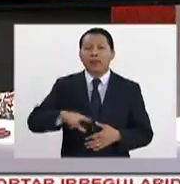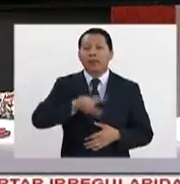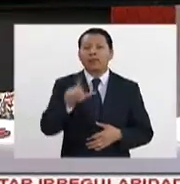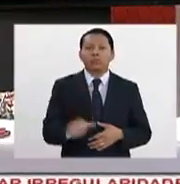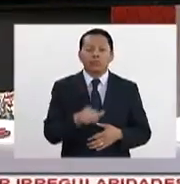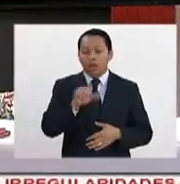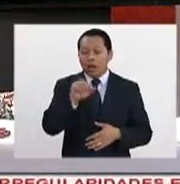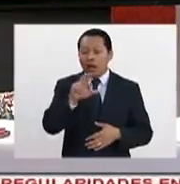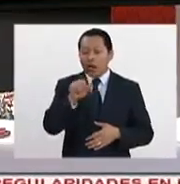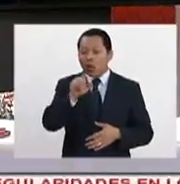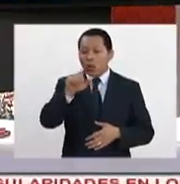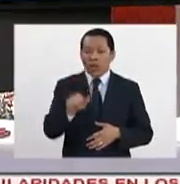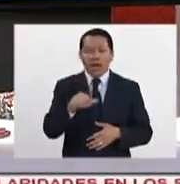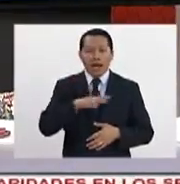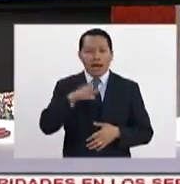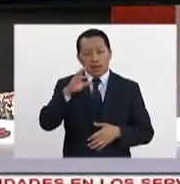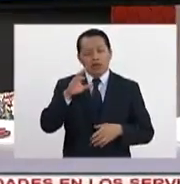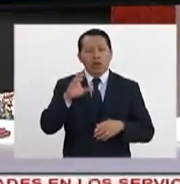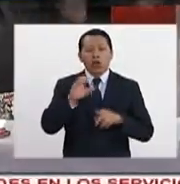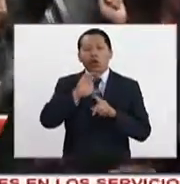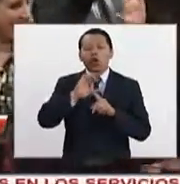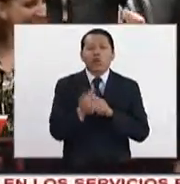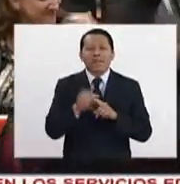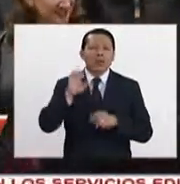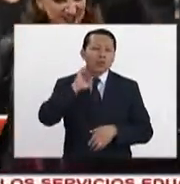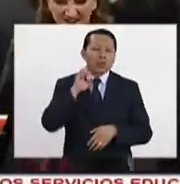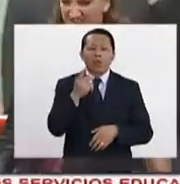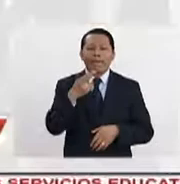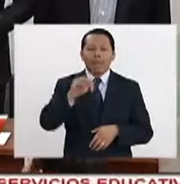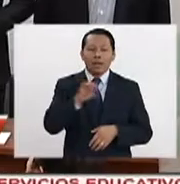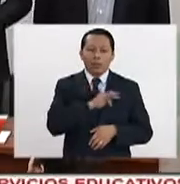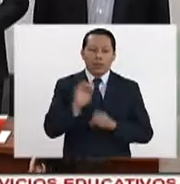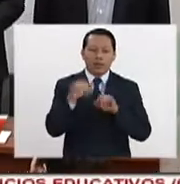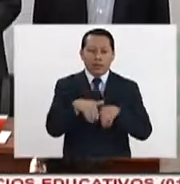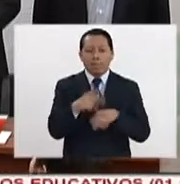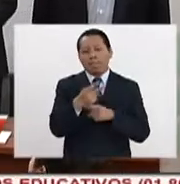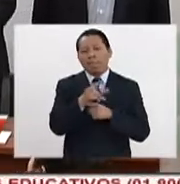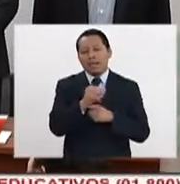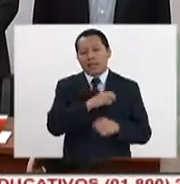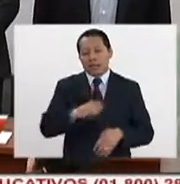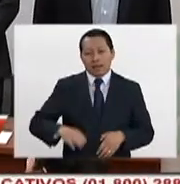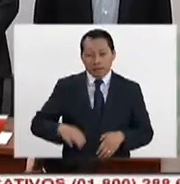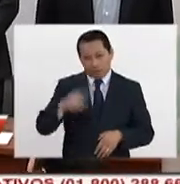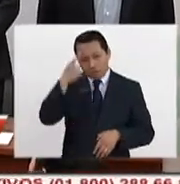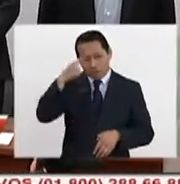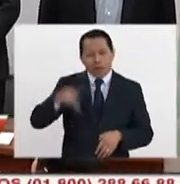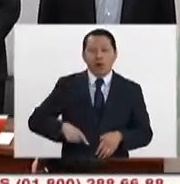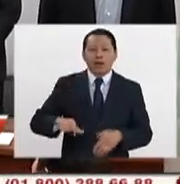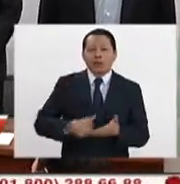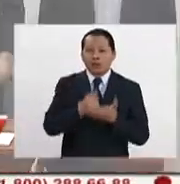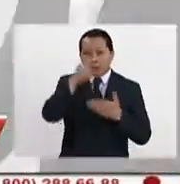Después, Arriola acudió al Comité Ejecutivo Nacional del PRI para registrarse como precandidato al gobierno de la Ciudad de México.